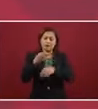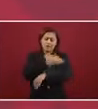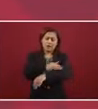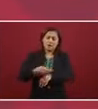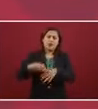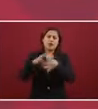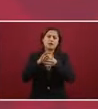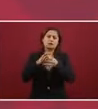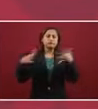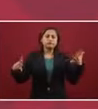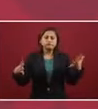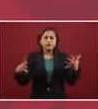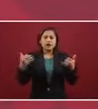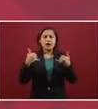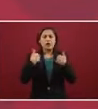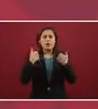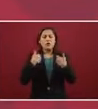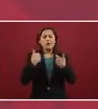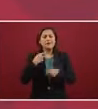Entonces,